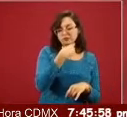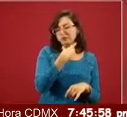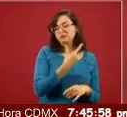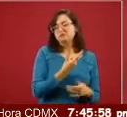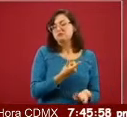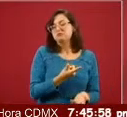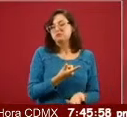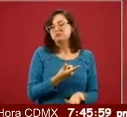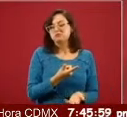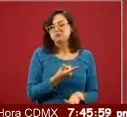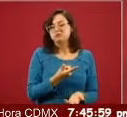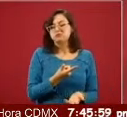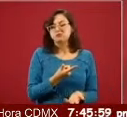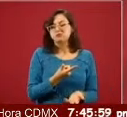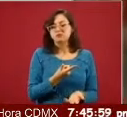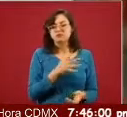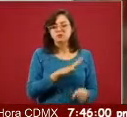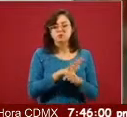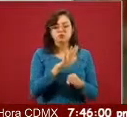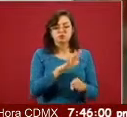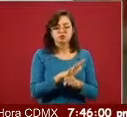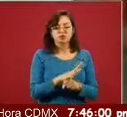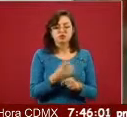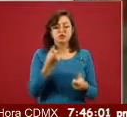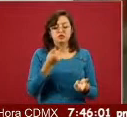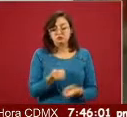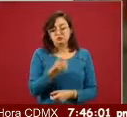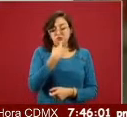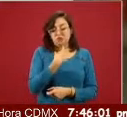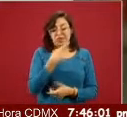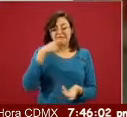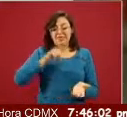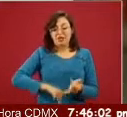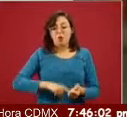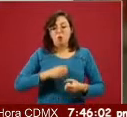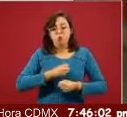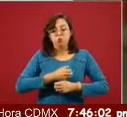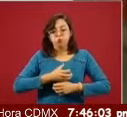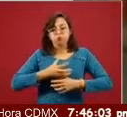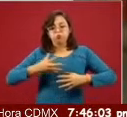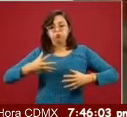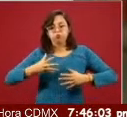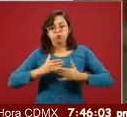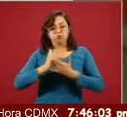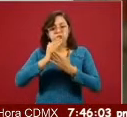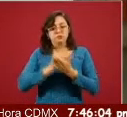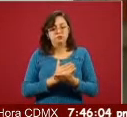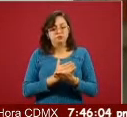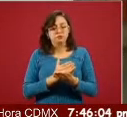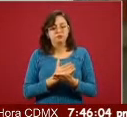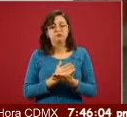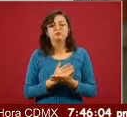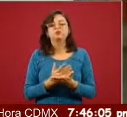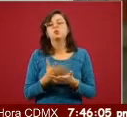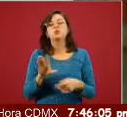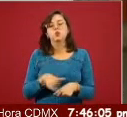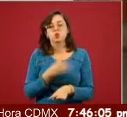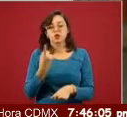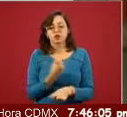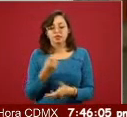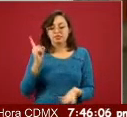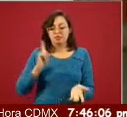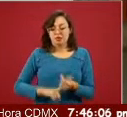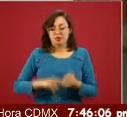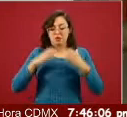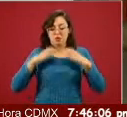simples, interfiere con el proceso de inflamación. Hay una sustancia que es parte del proceso de